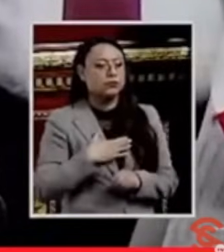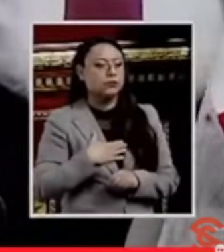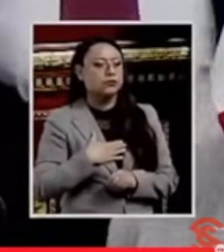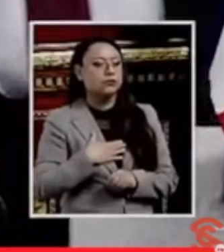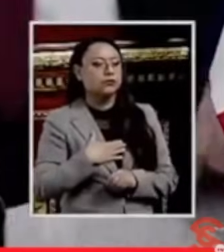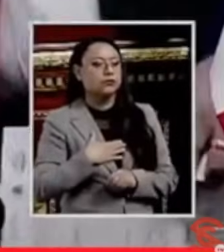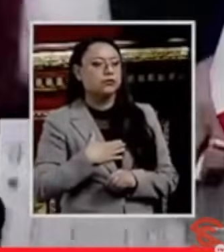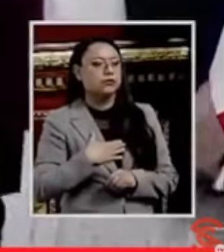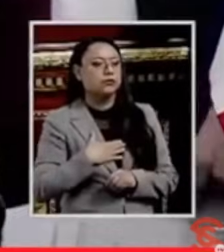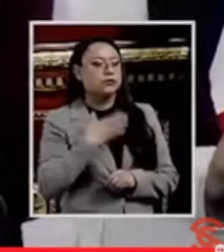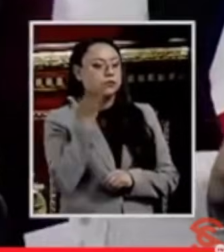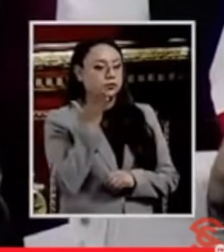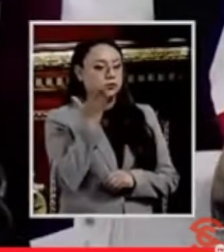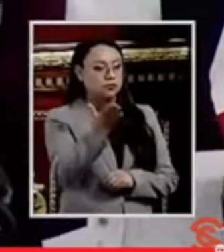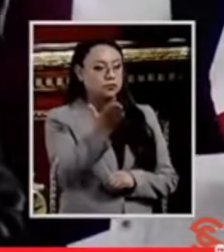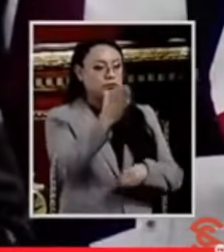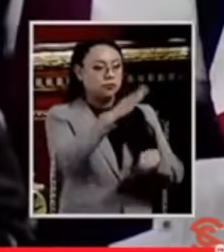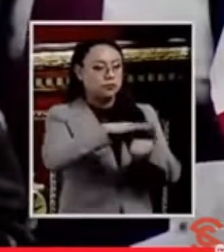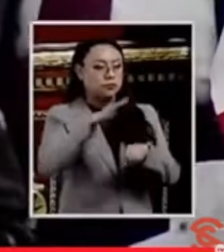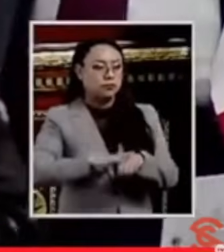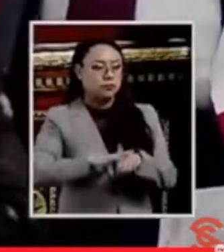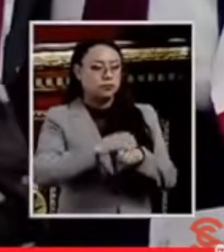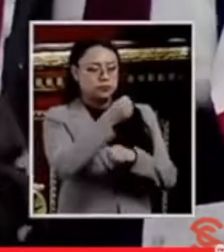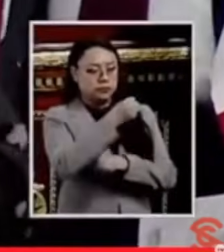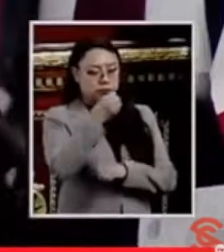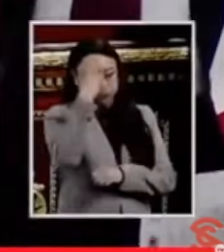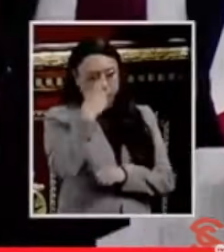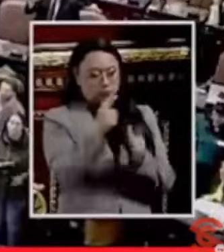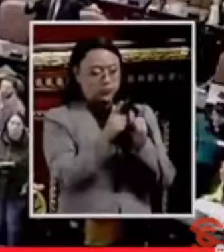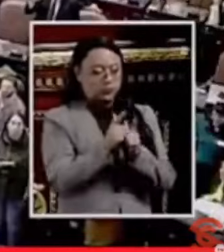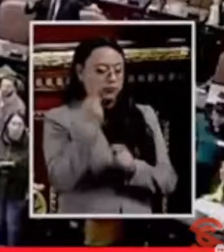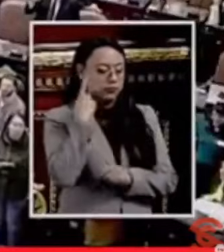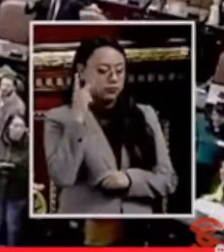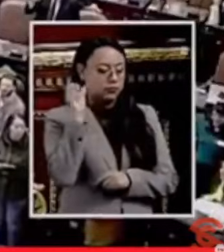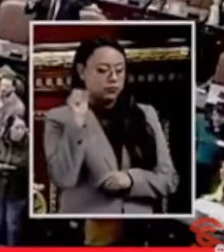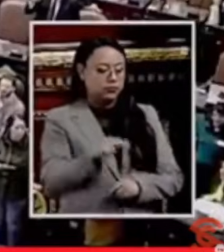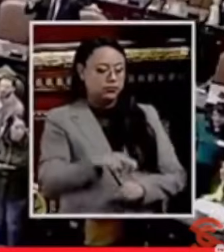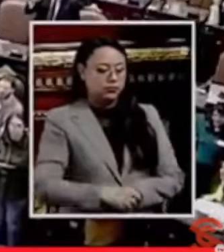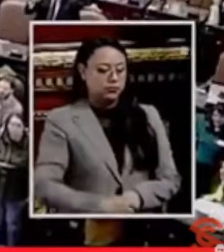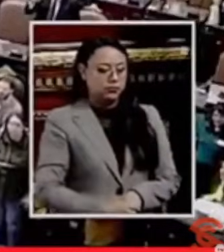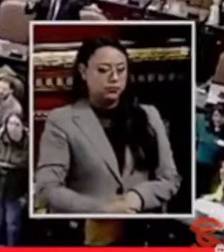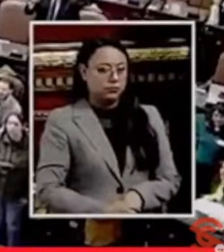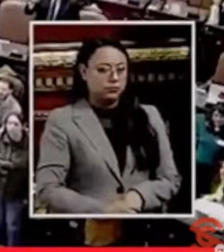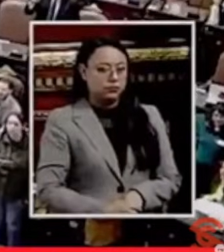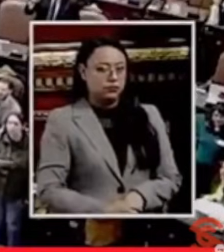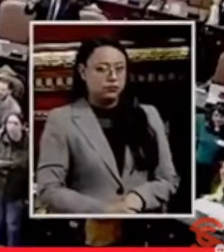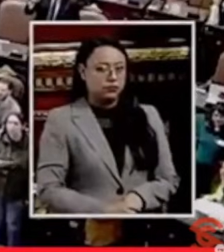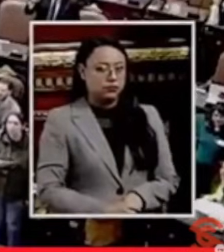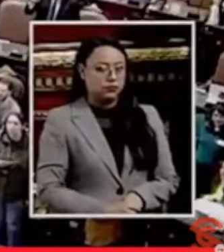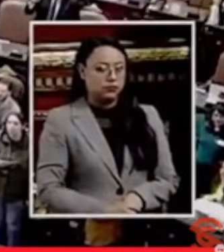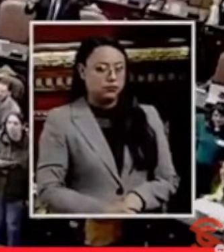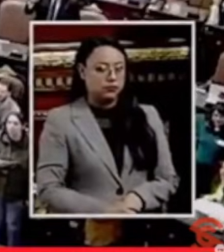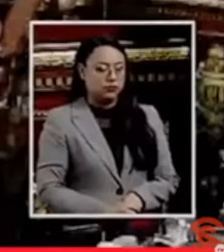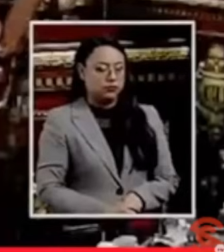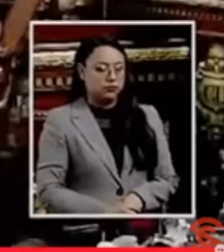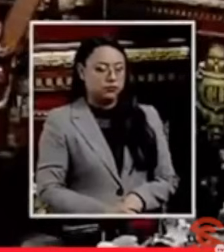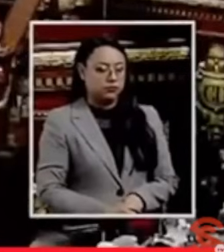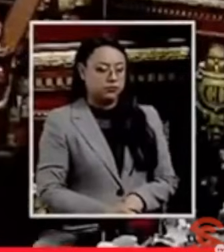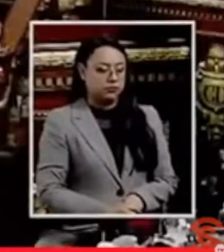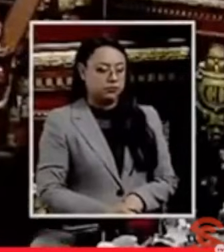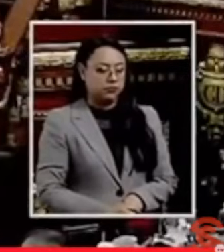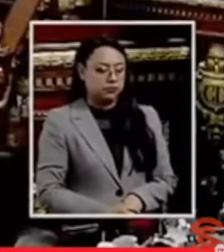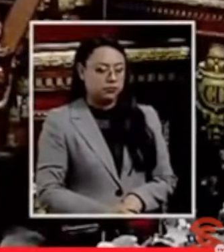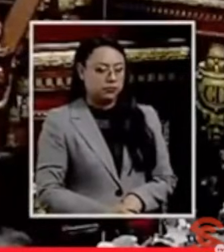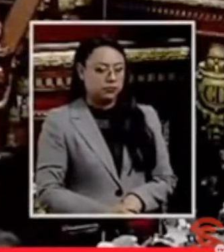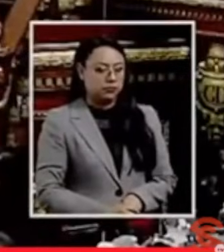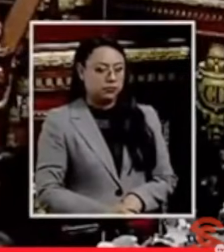pero el Congreso de la Ciudad es un espacio del pueblo, es un espacio de la gente y también haremos lo conducente porque